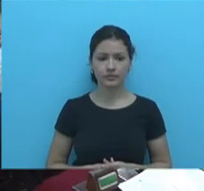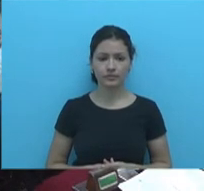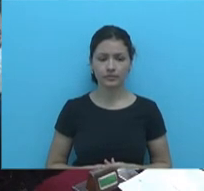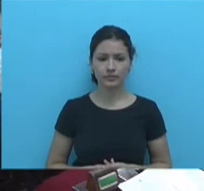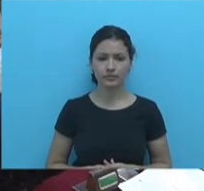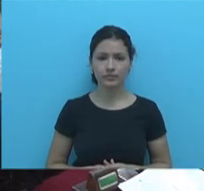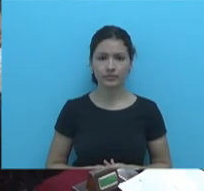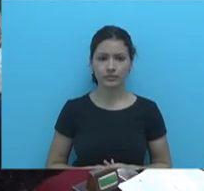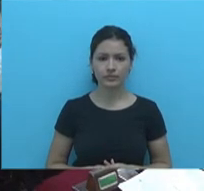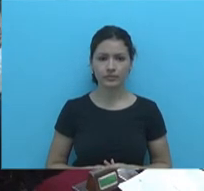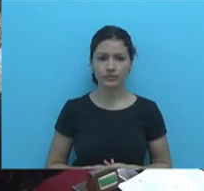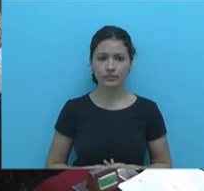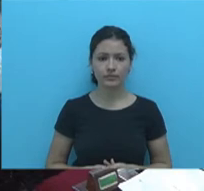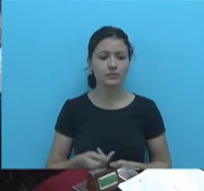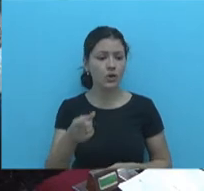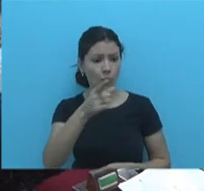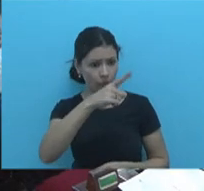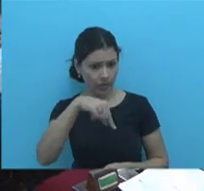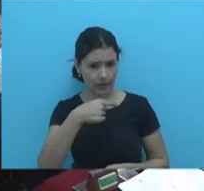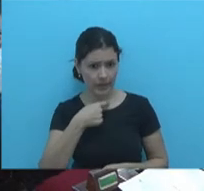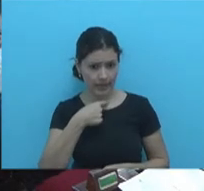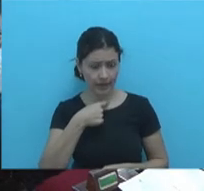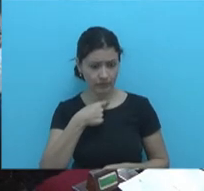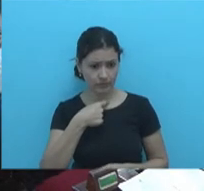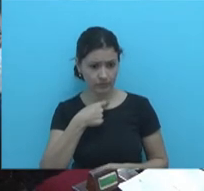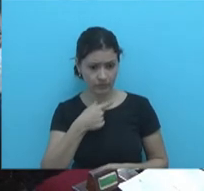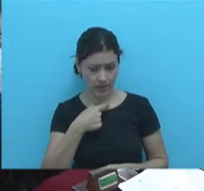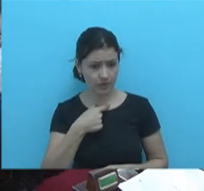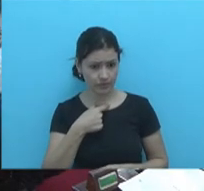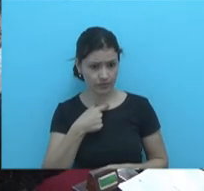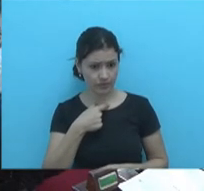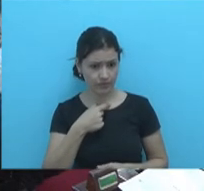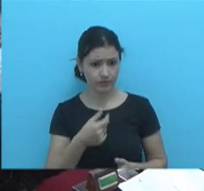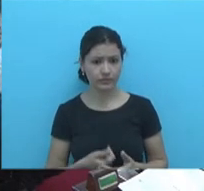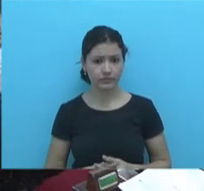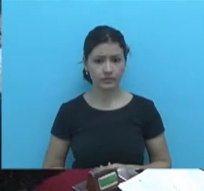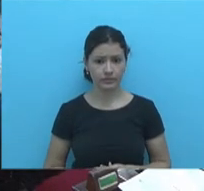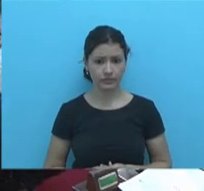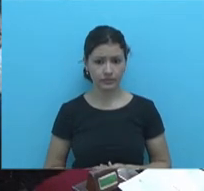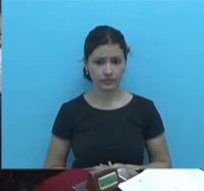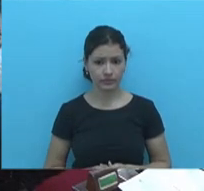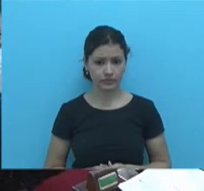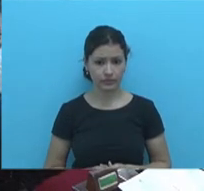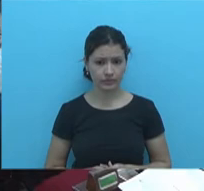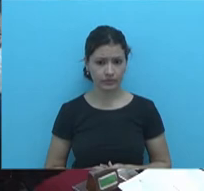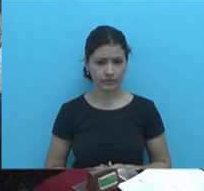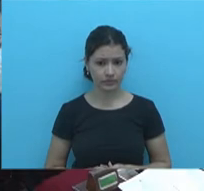autores del proyecto, ¿están de acuerdo? ¿Están de acuerdo los restos de los diputados que se exceptúa